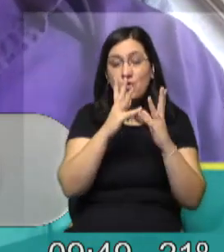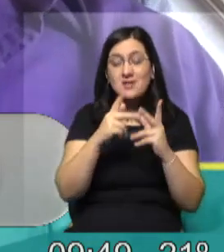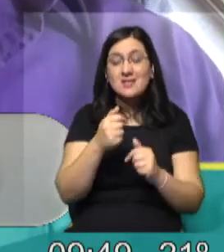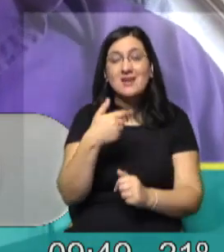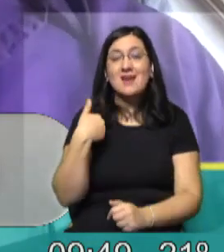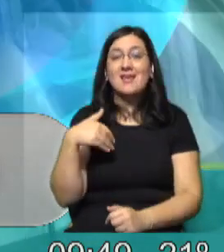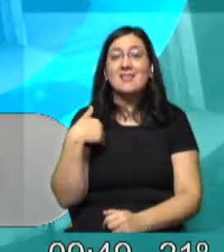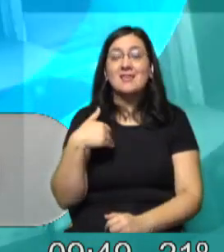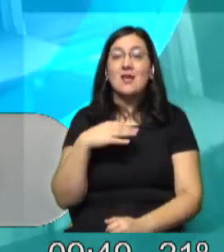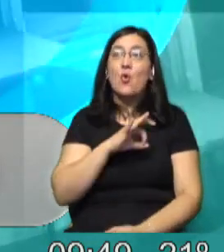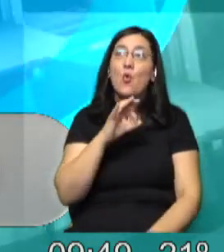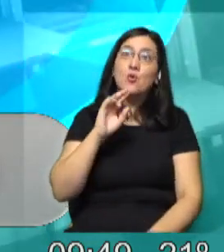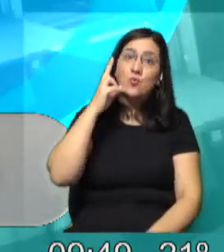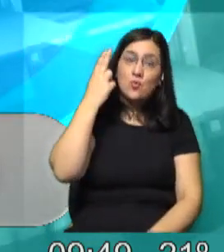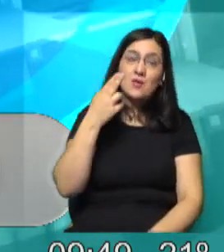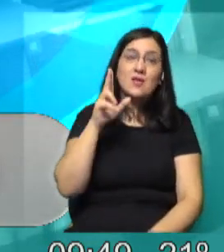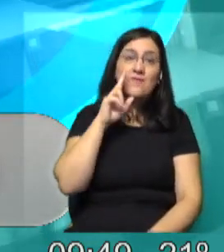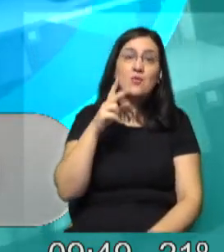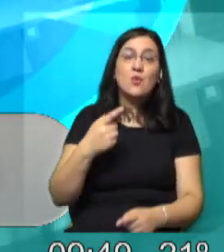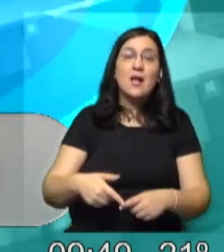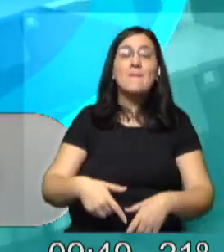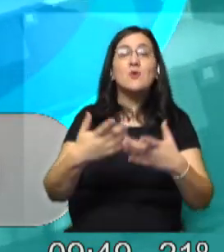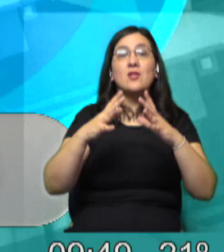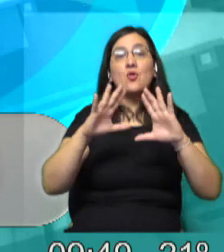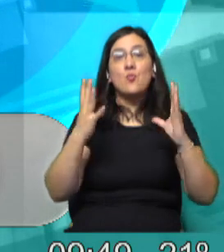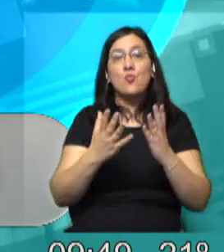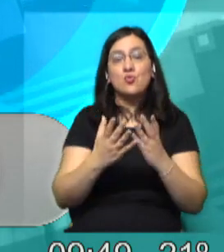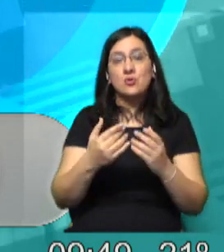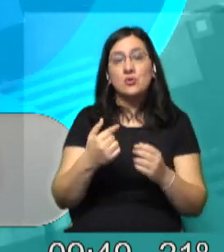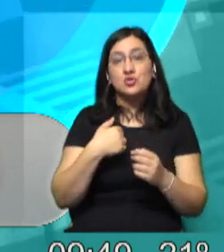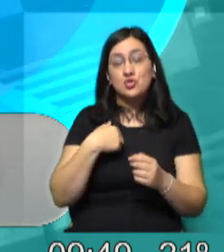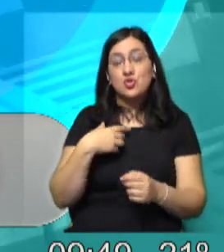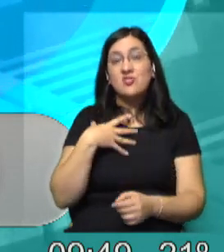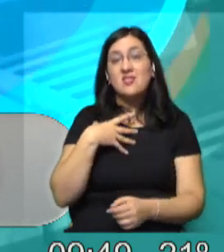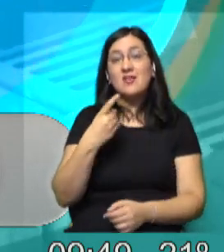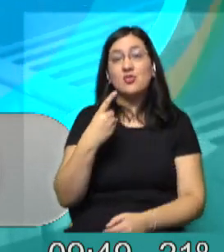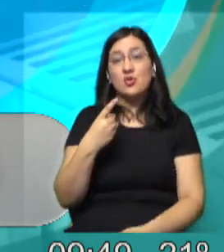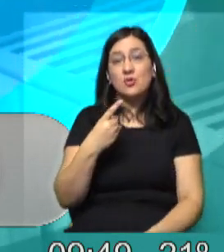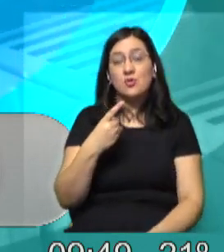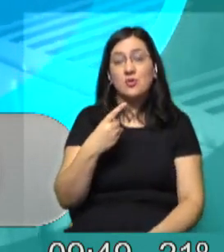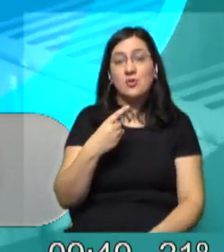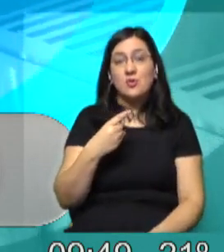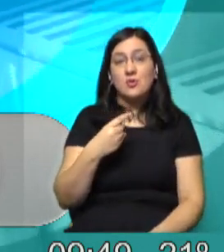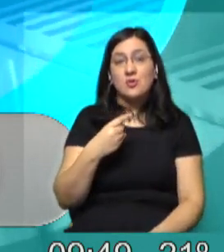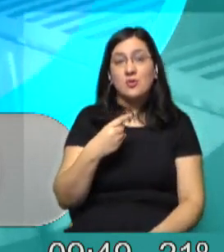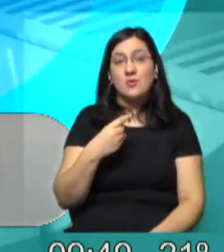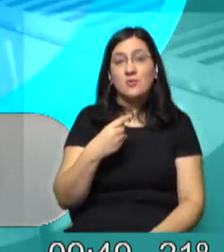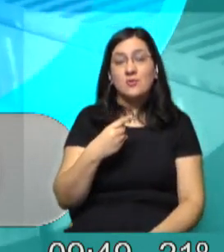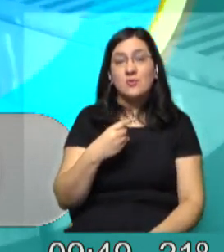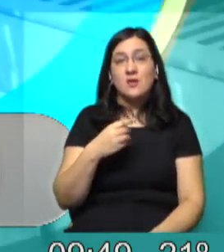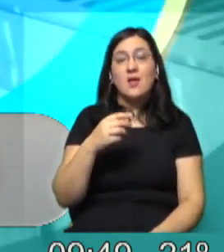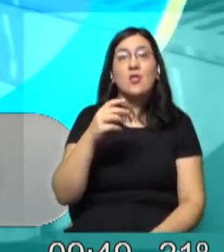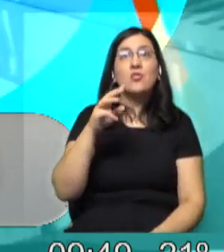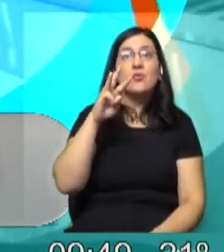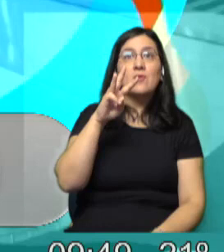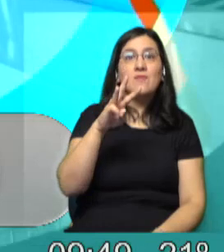Argentina quizá o capaz que en Uruguay hay que ver un Campeonato del mundo Yo soy director de la para América Latina de la wbf